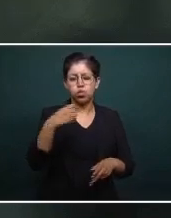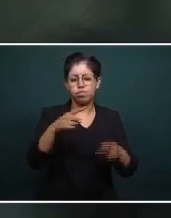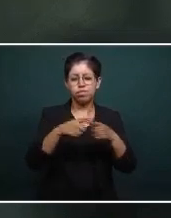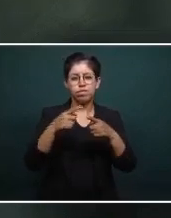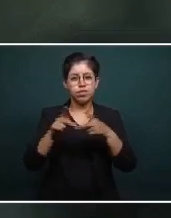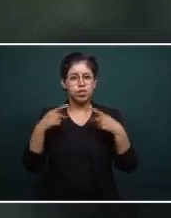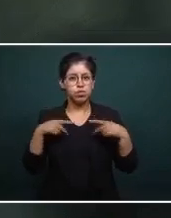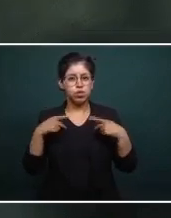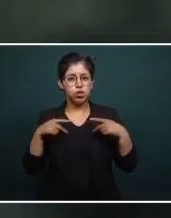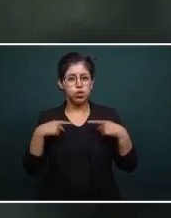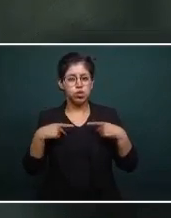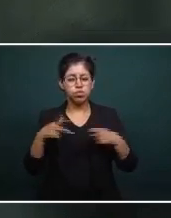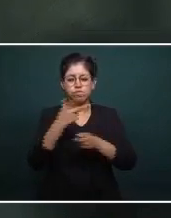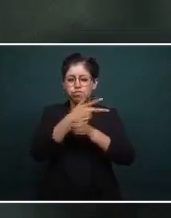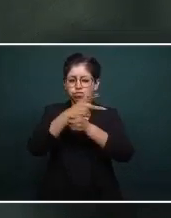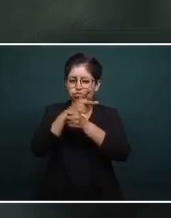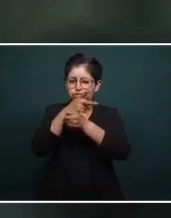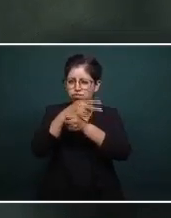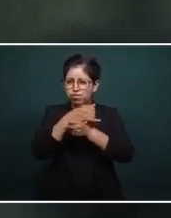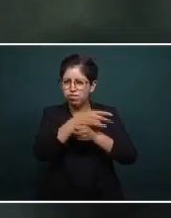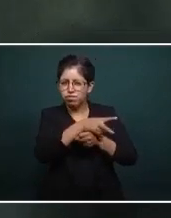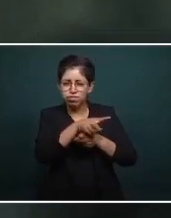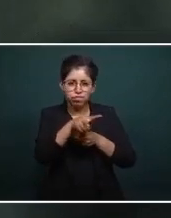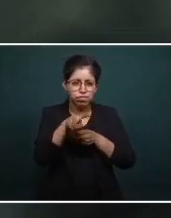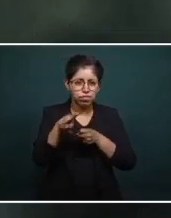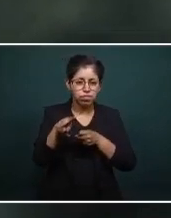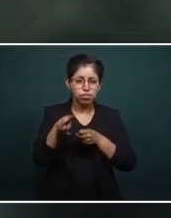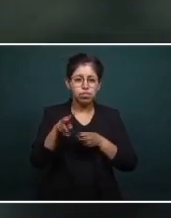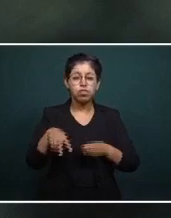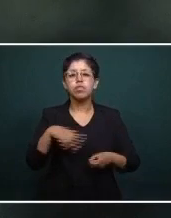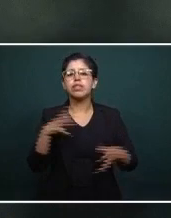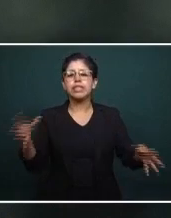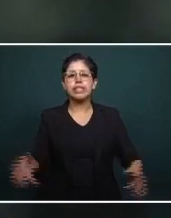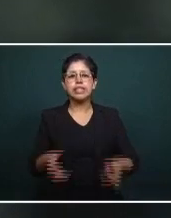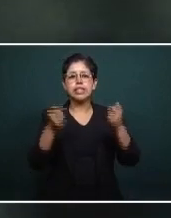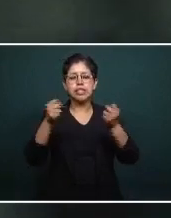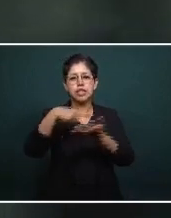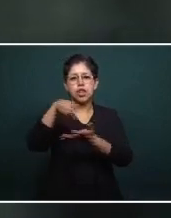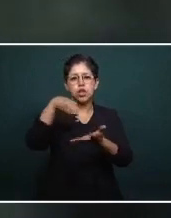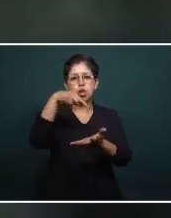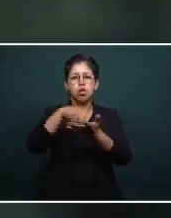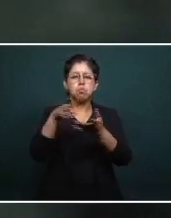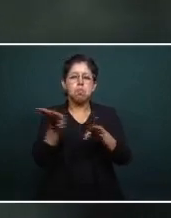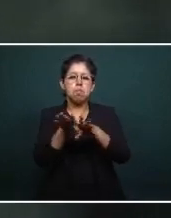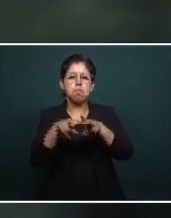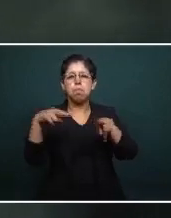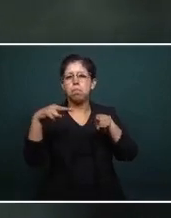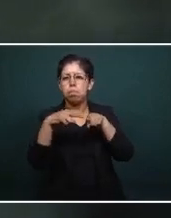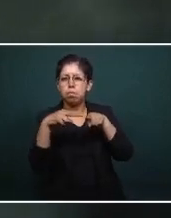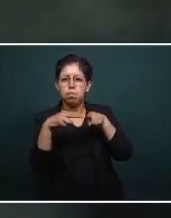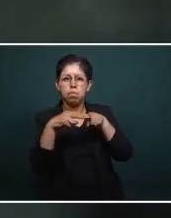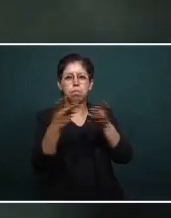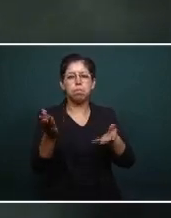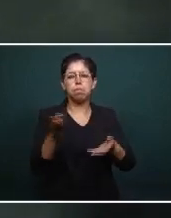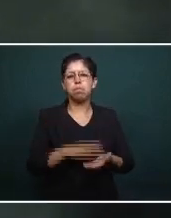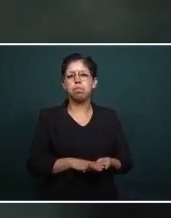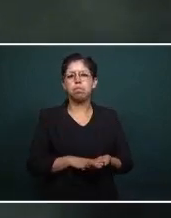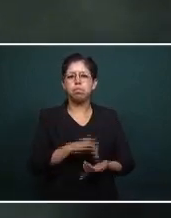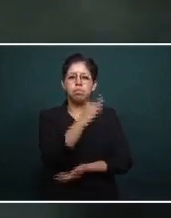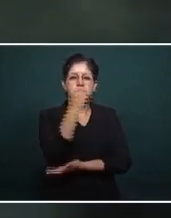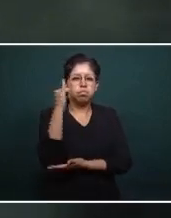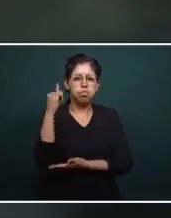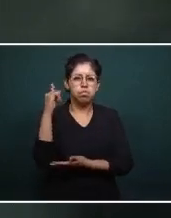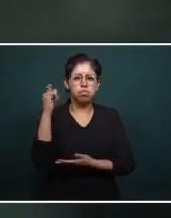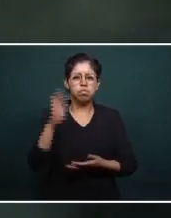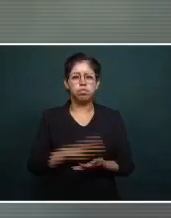civil, cámaras empresariales y también recuperación de espacios públicos. Y esto es importante porque estamos focalizando los esfuerzos